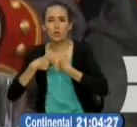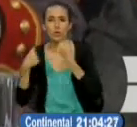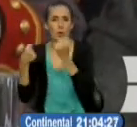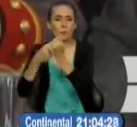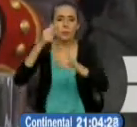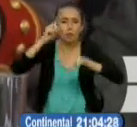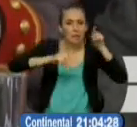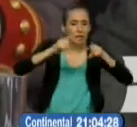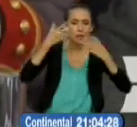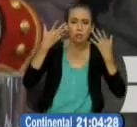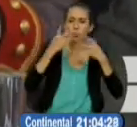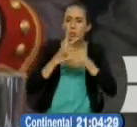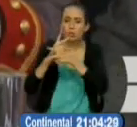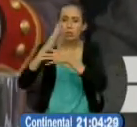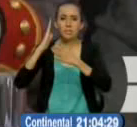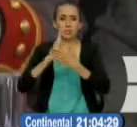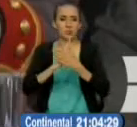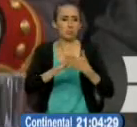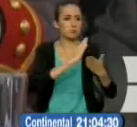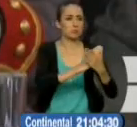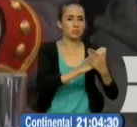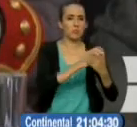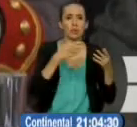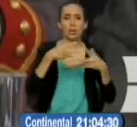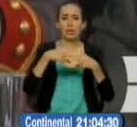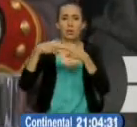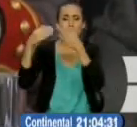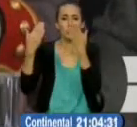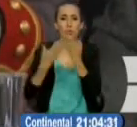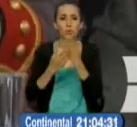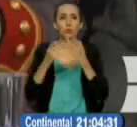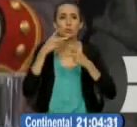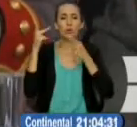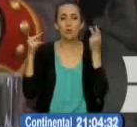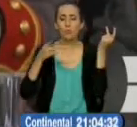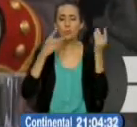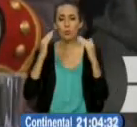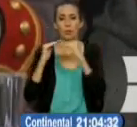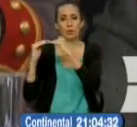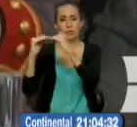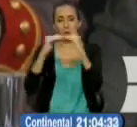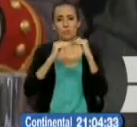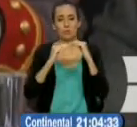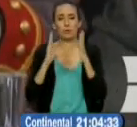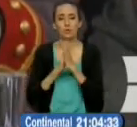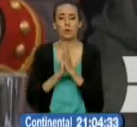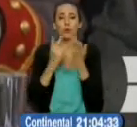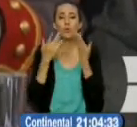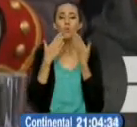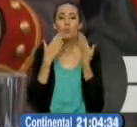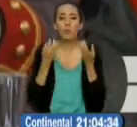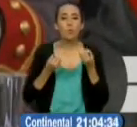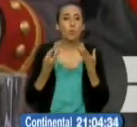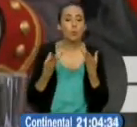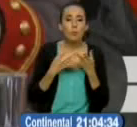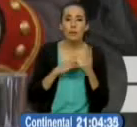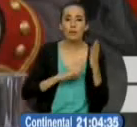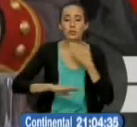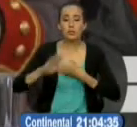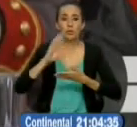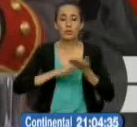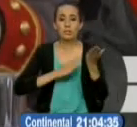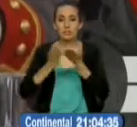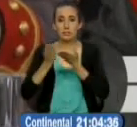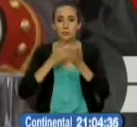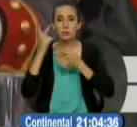en la protección de los recursos públicos y la garantía del derecho democrático a la rendición de cuentas de los